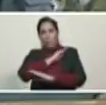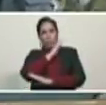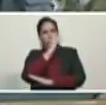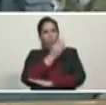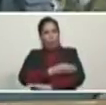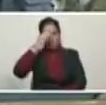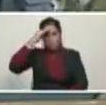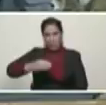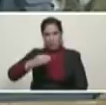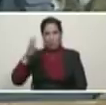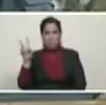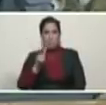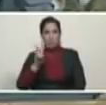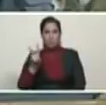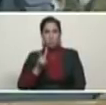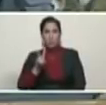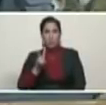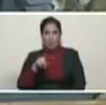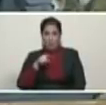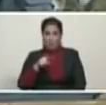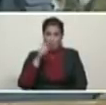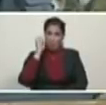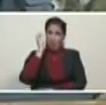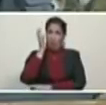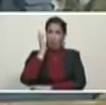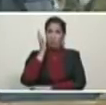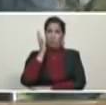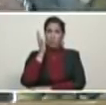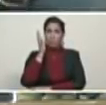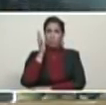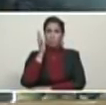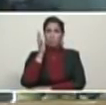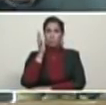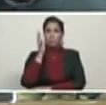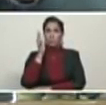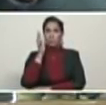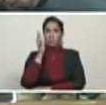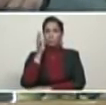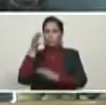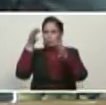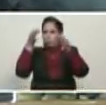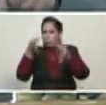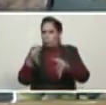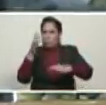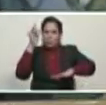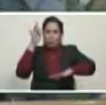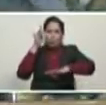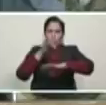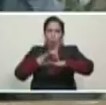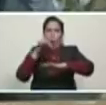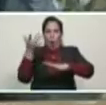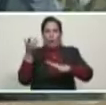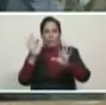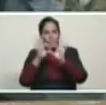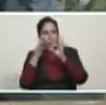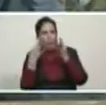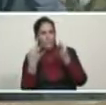Venezuela para que esos eventos realmente toquen la fibra profunda de la familia